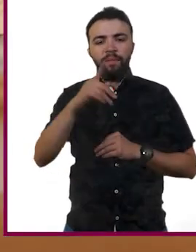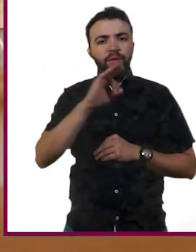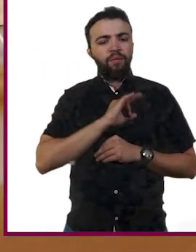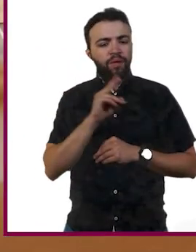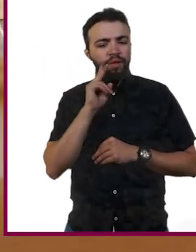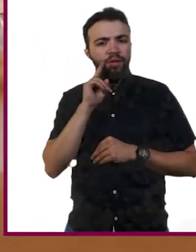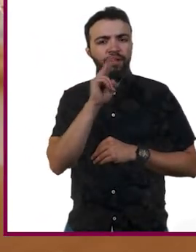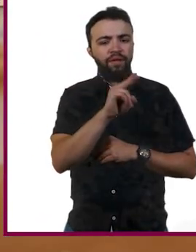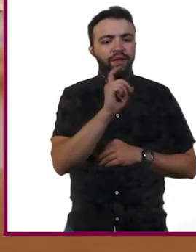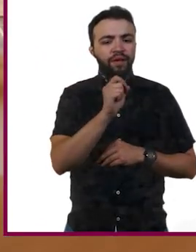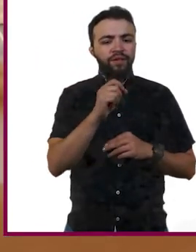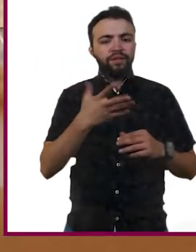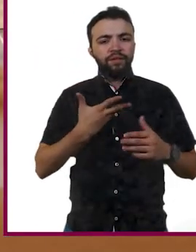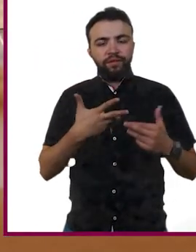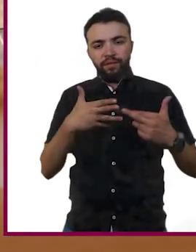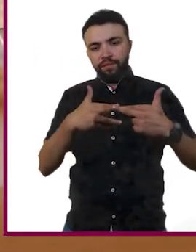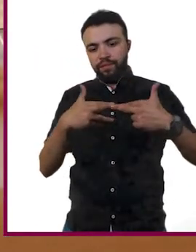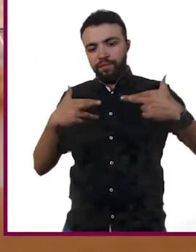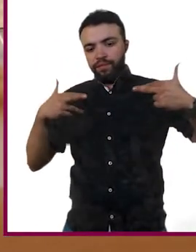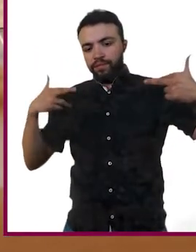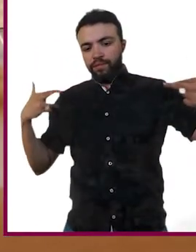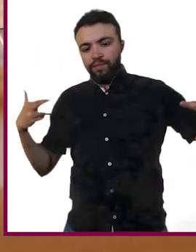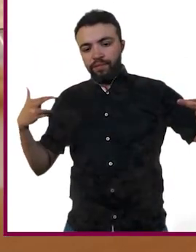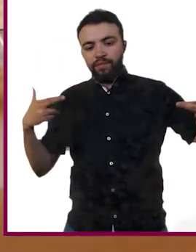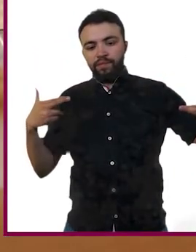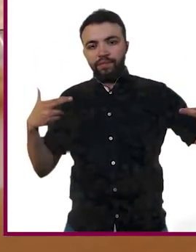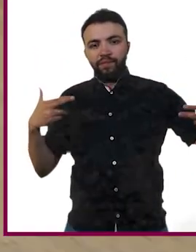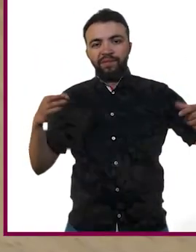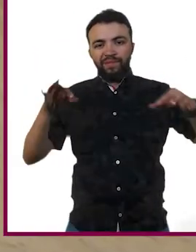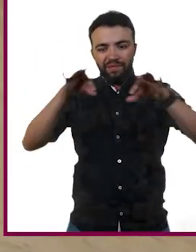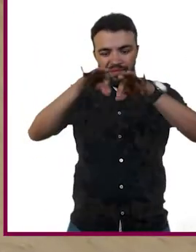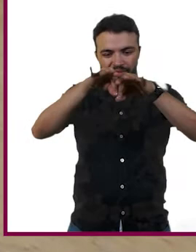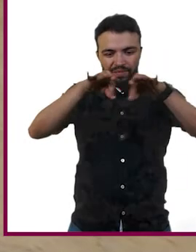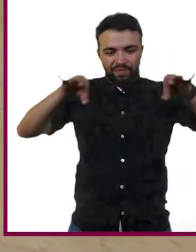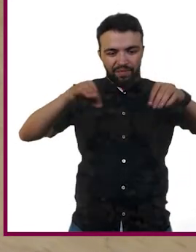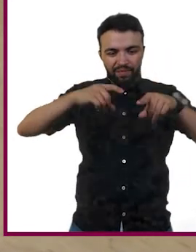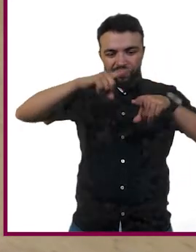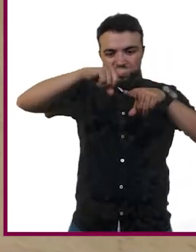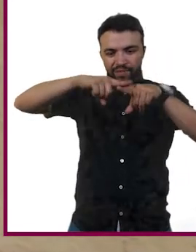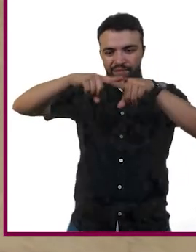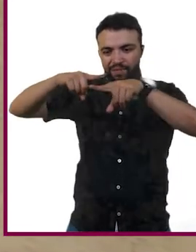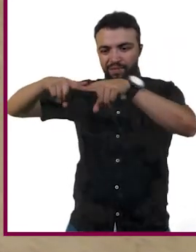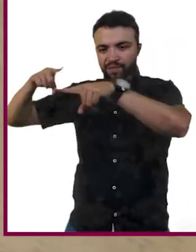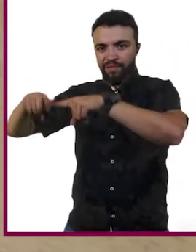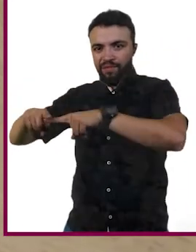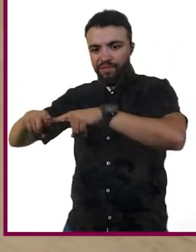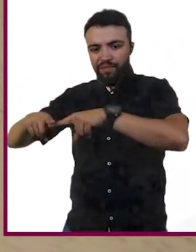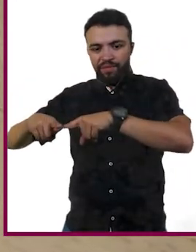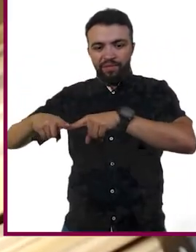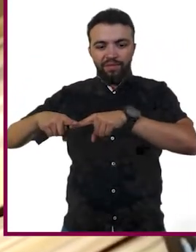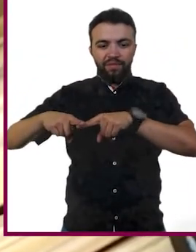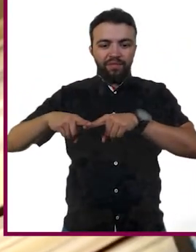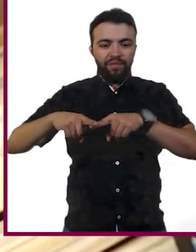aquí podemos ver lo que son las cuerdas, el puente, las